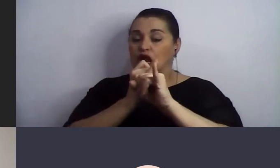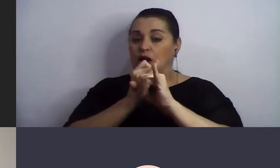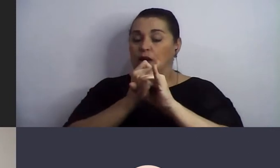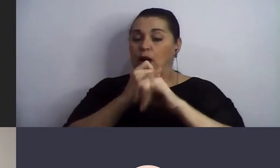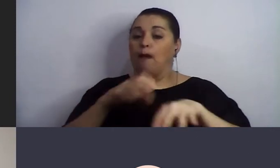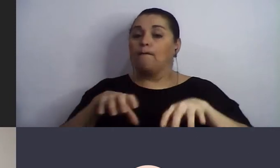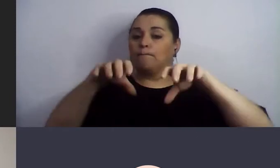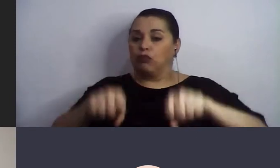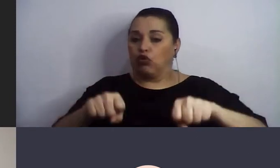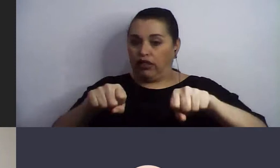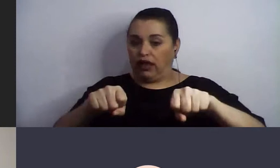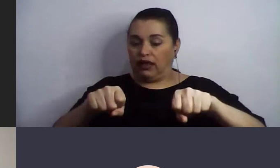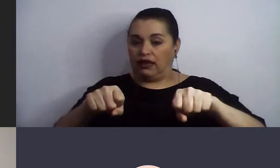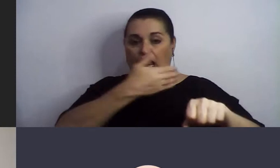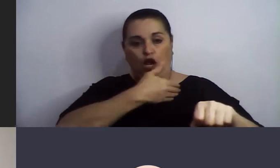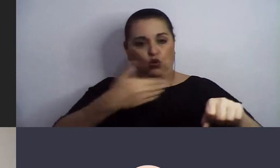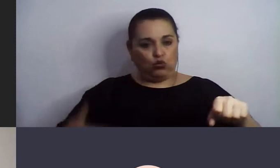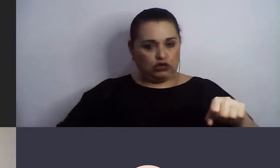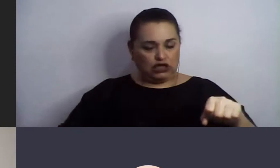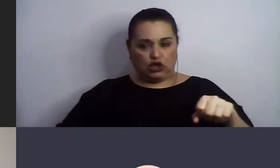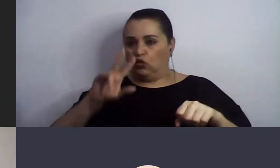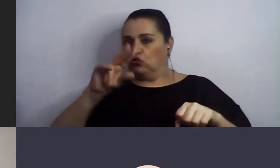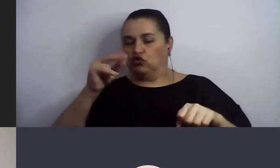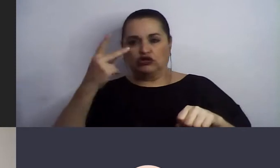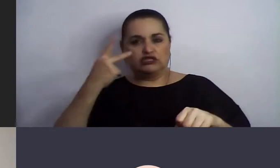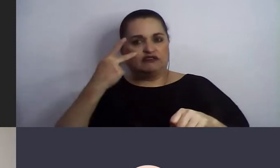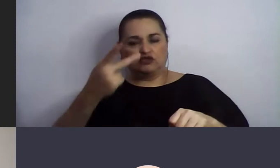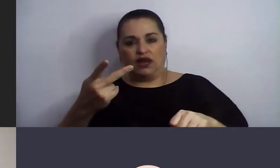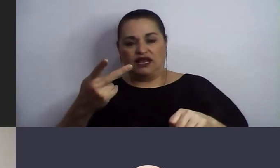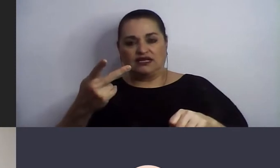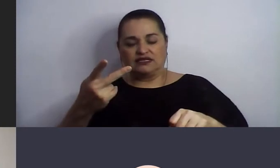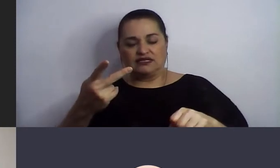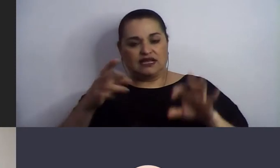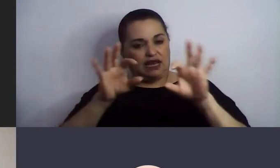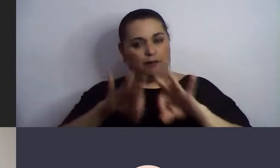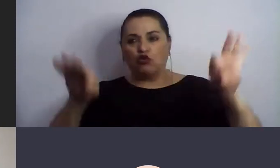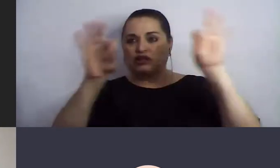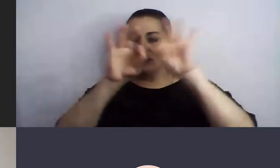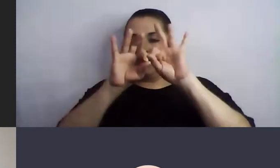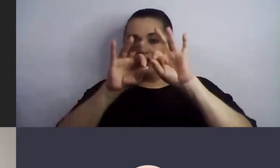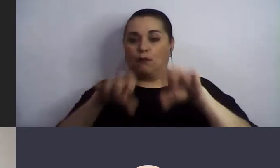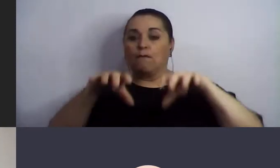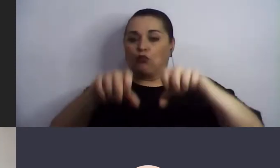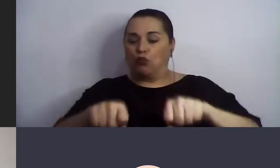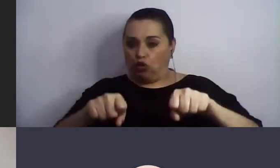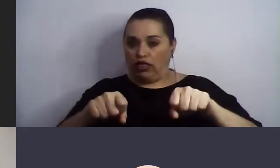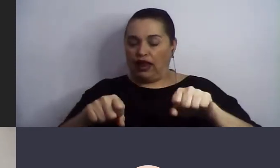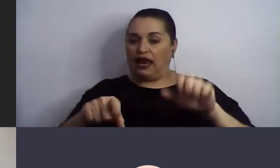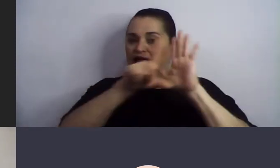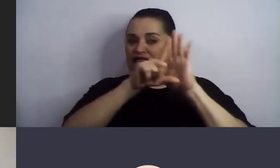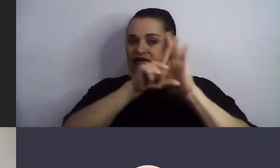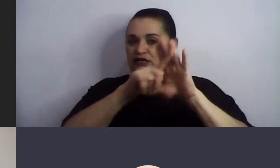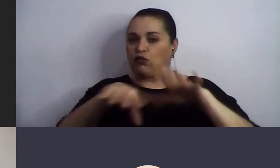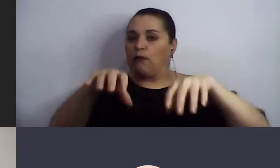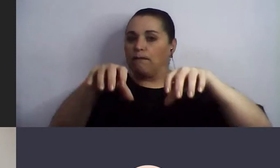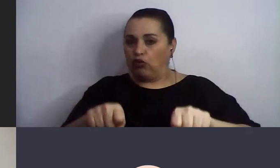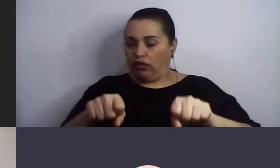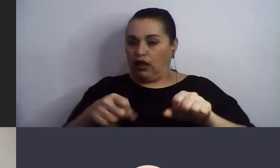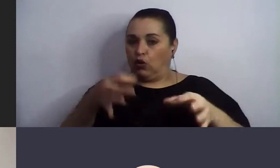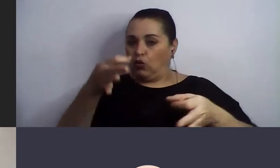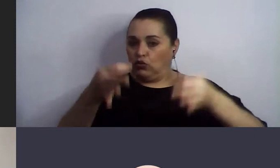no se visualiza en forma relevante lo referido a los poderes legislativo y judicial cómo coordinan y cómo piensan